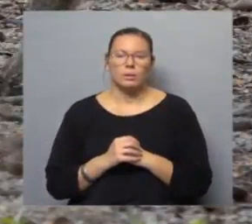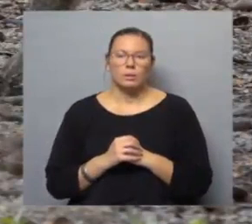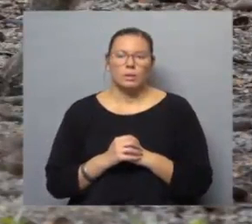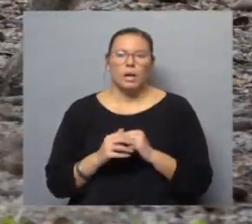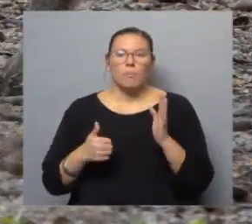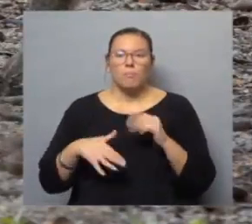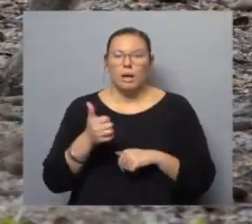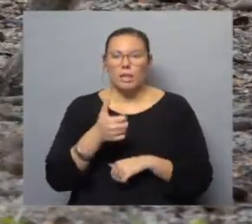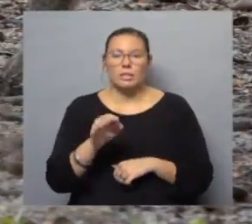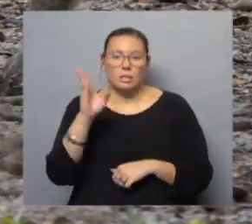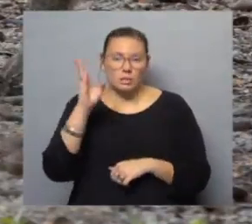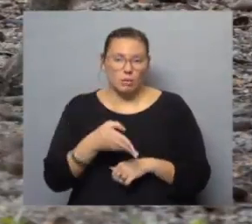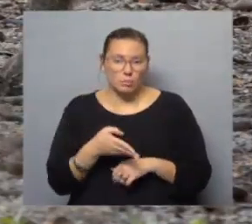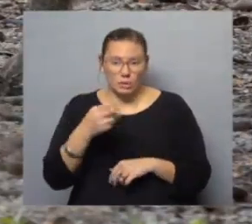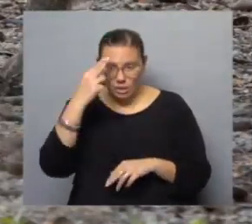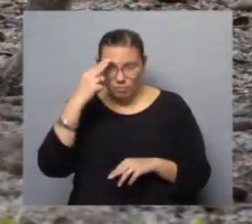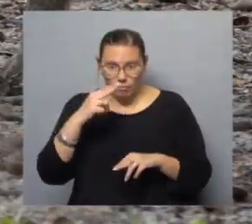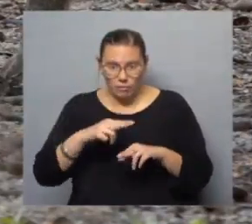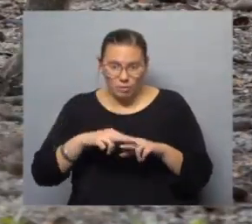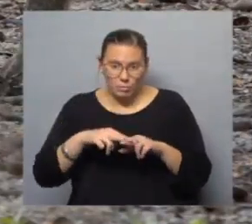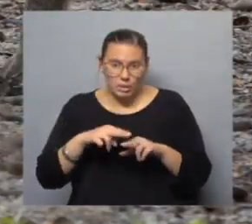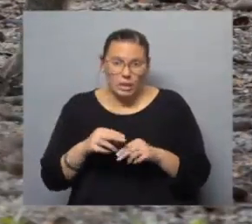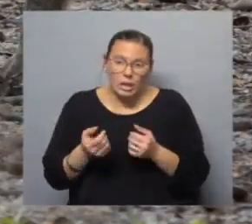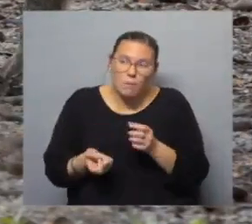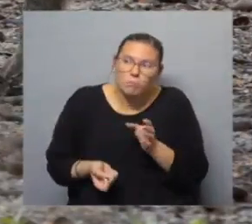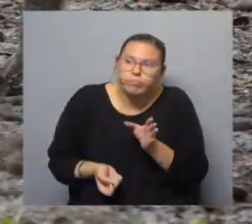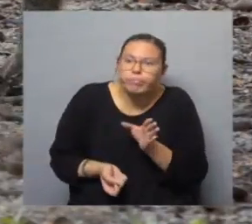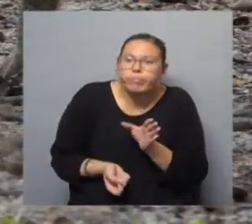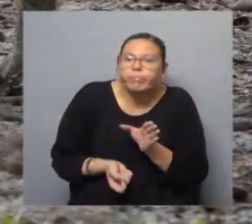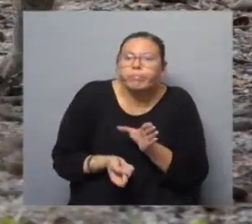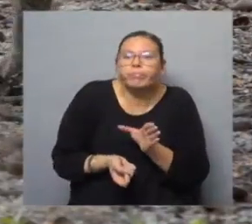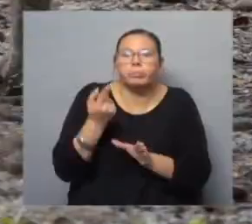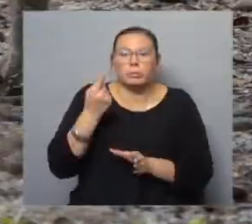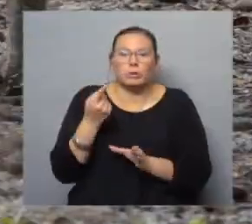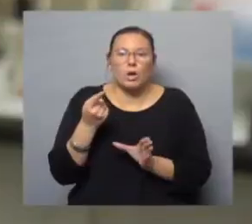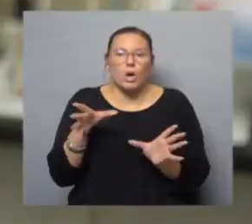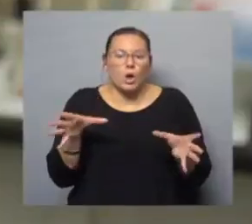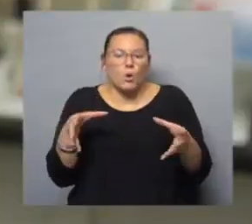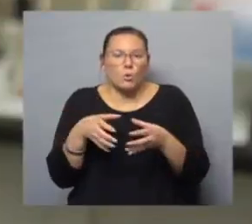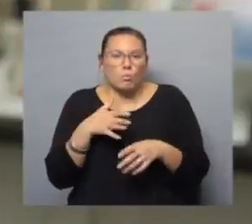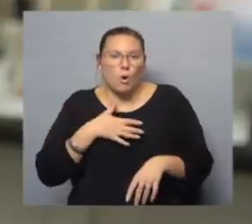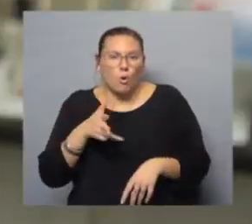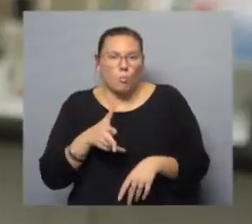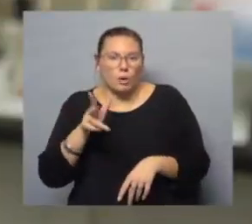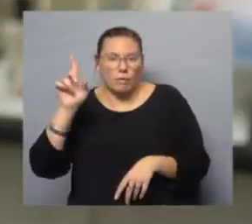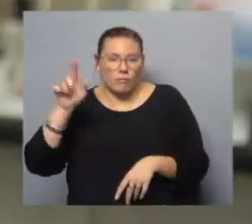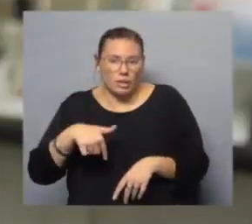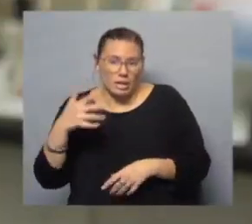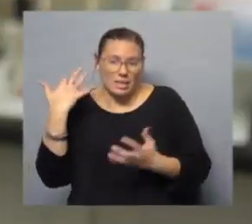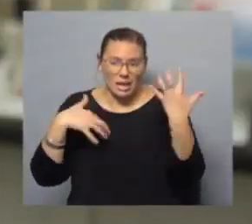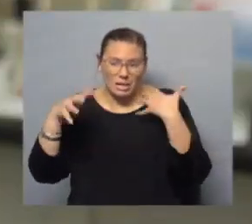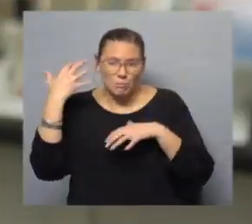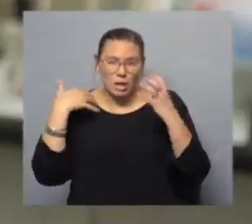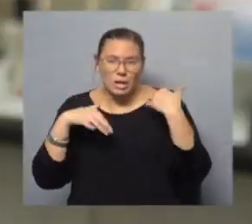del 60% de los patógenos emergentes, es decir, que aparecen en la comunidad humana, son de origen zoonótico, es decir, de origen